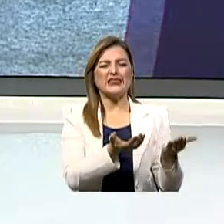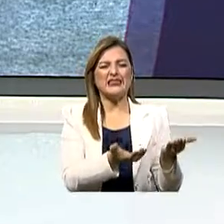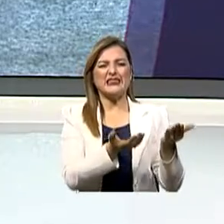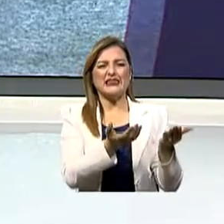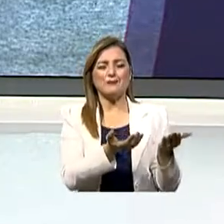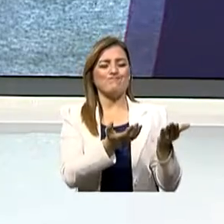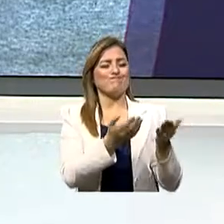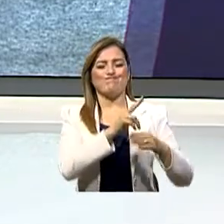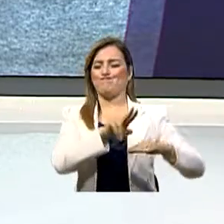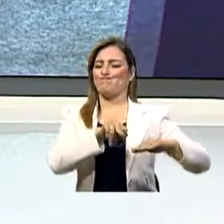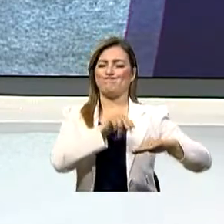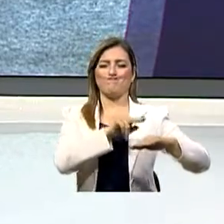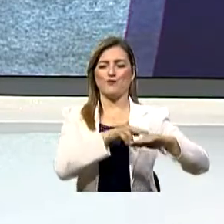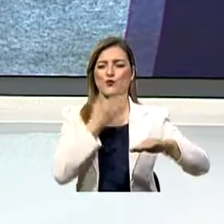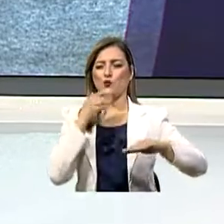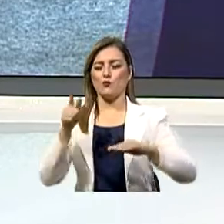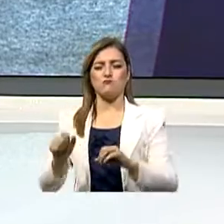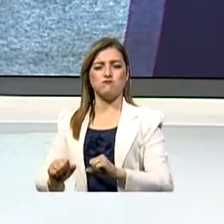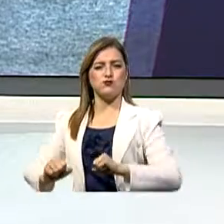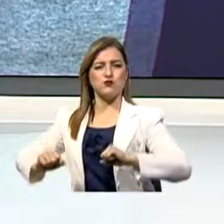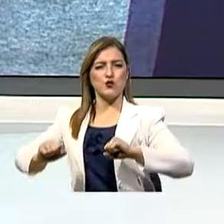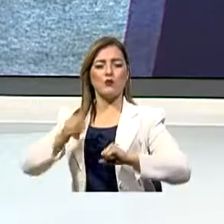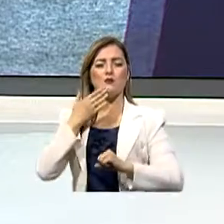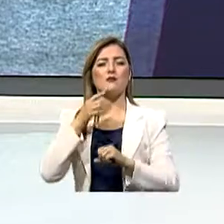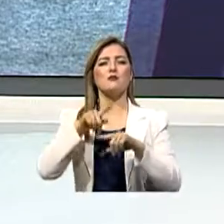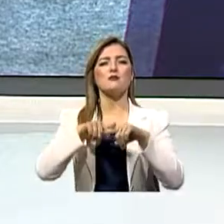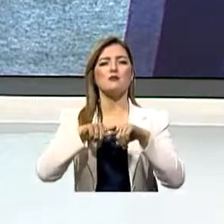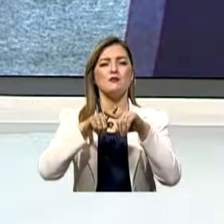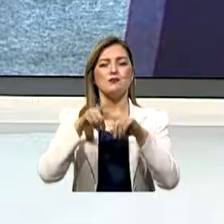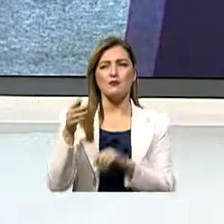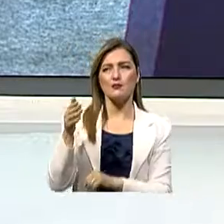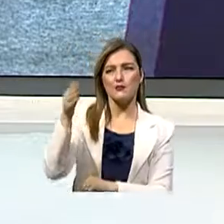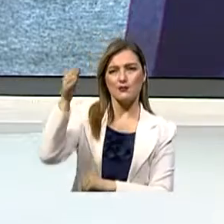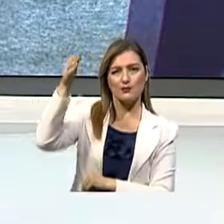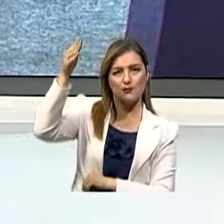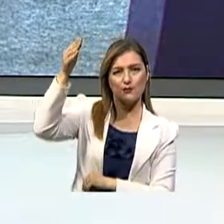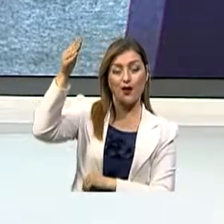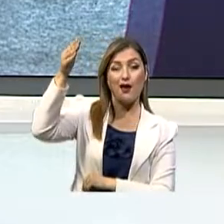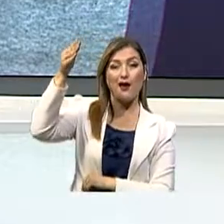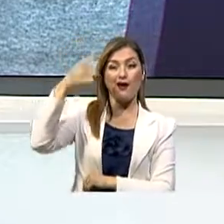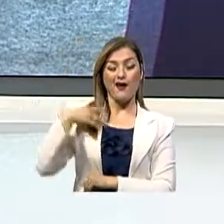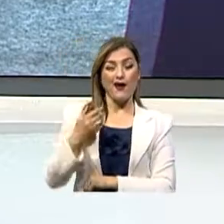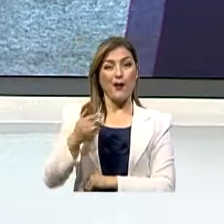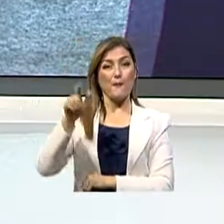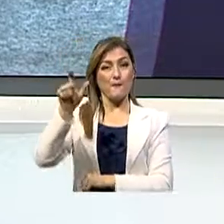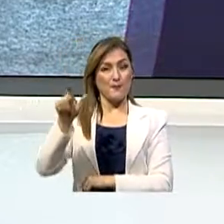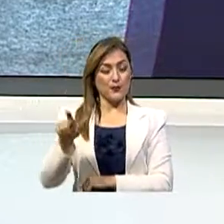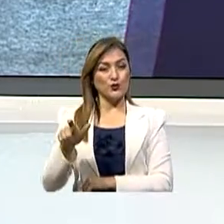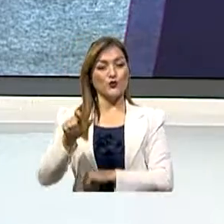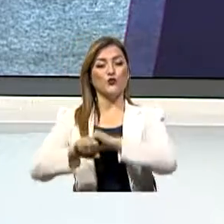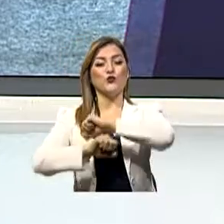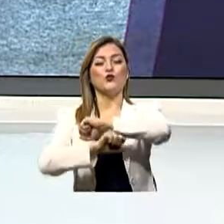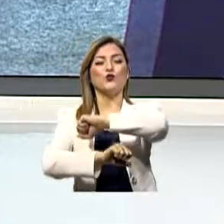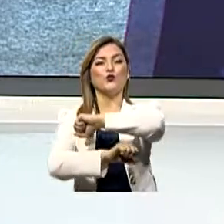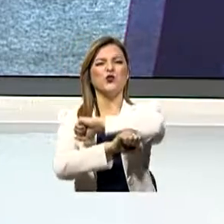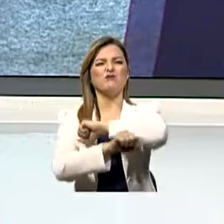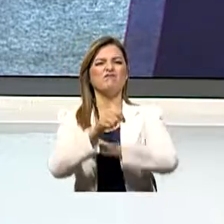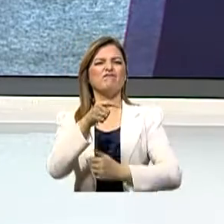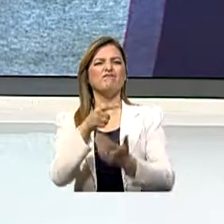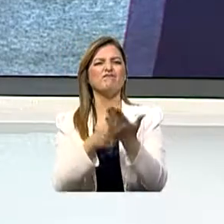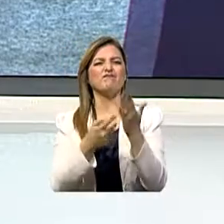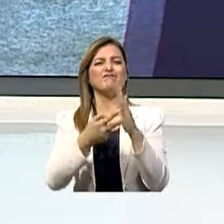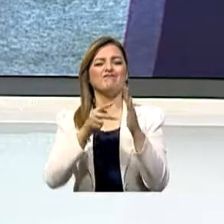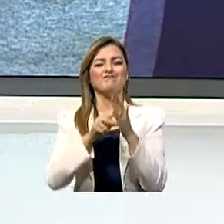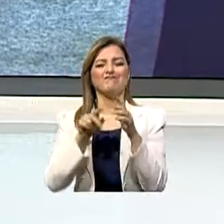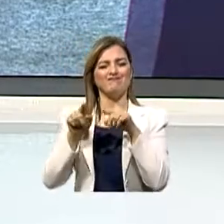pero también tenemos que entender la talla y la estatura como fundamentales parámetros para definir qué es la obesidad en el